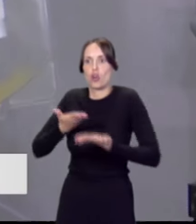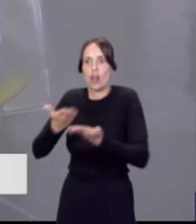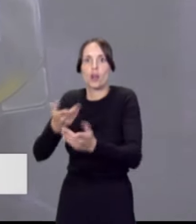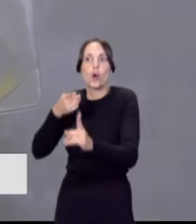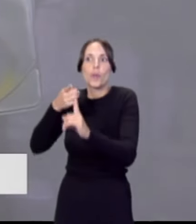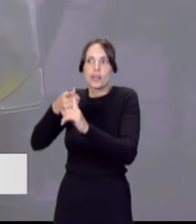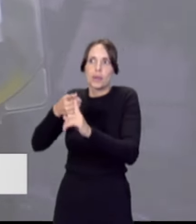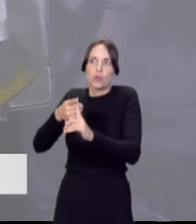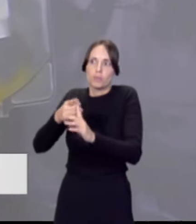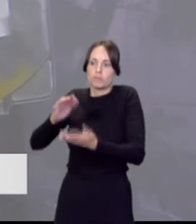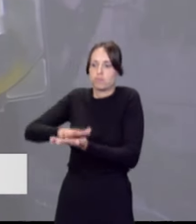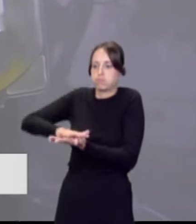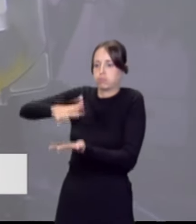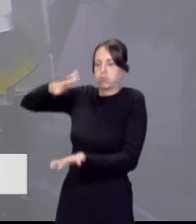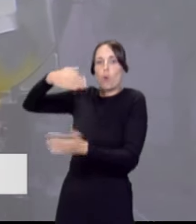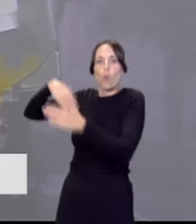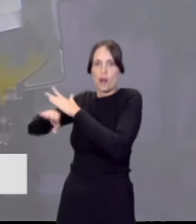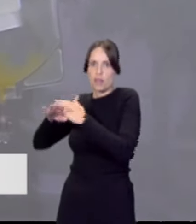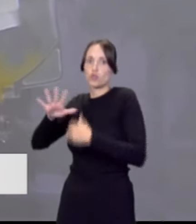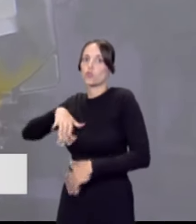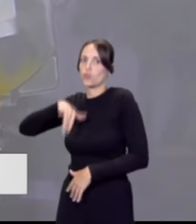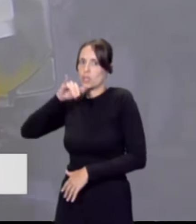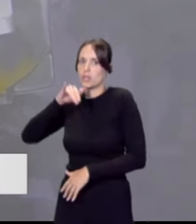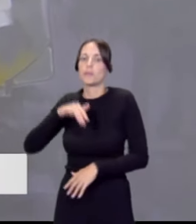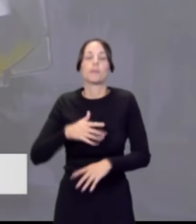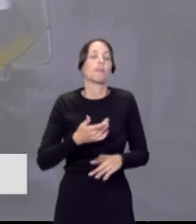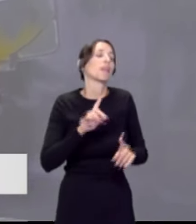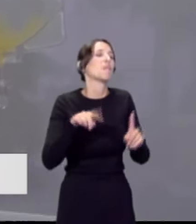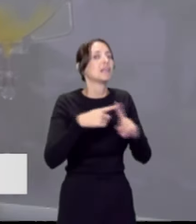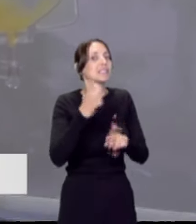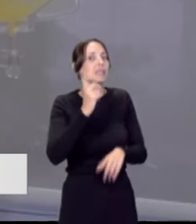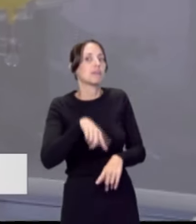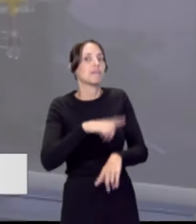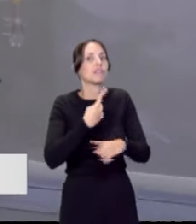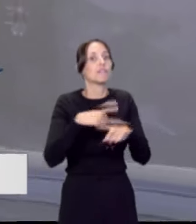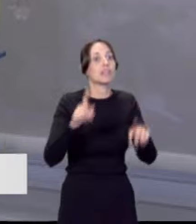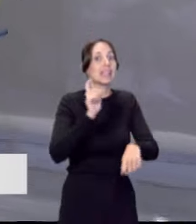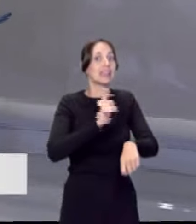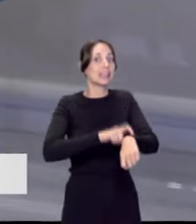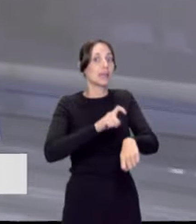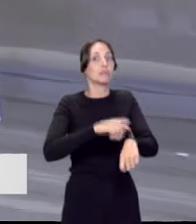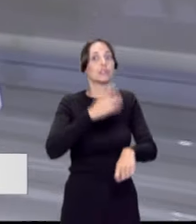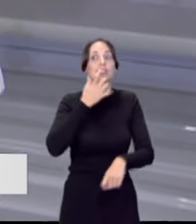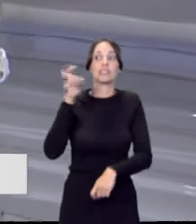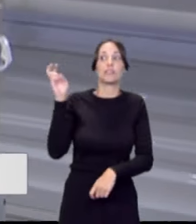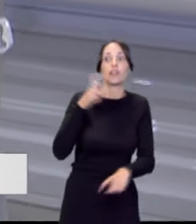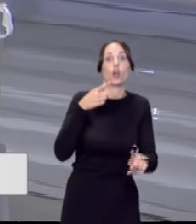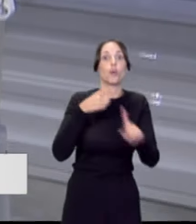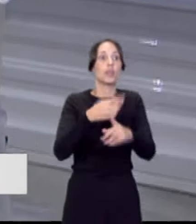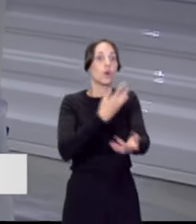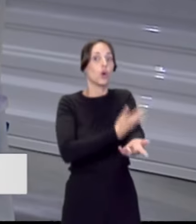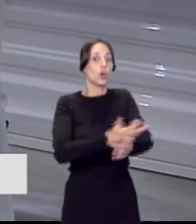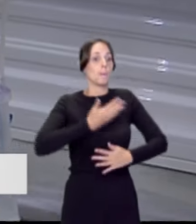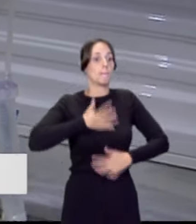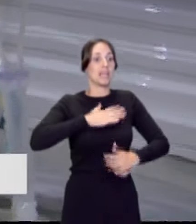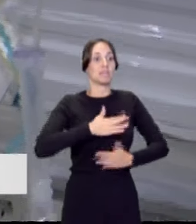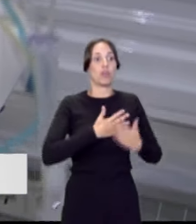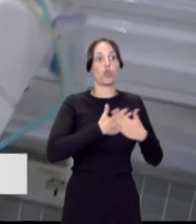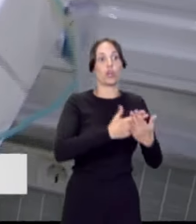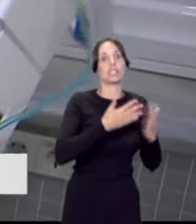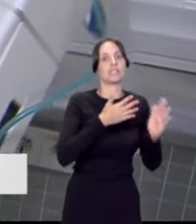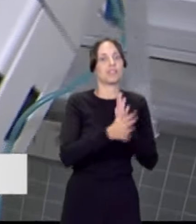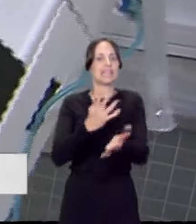autosuficiencia en el plasma. Y también estamos hablando que también una de esas diferencias es también el tiempo, que si una persona se acerca aquí a donar plasma, pues no es tan rápido como una donación de sangre, ¿no?